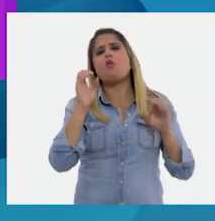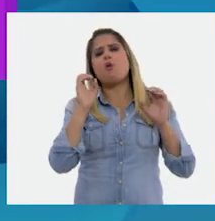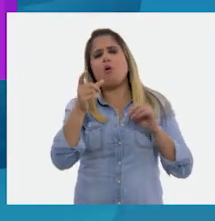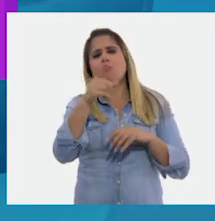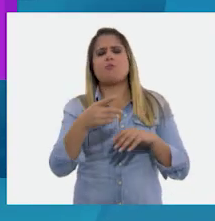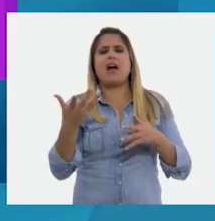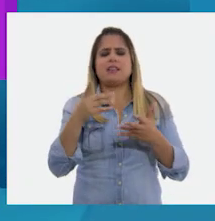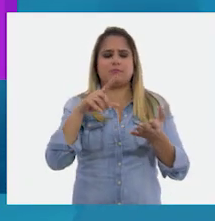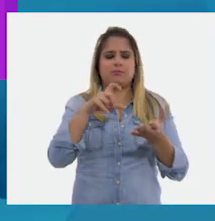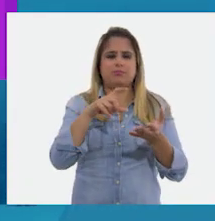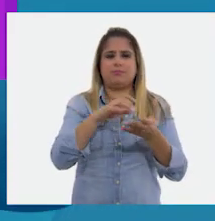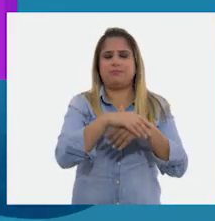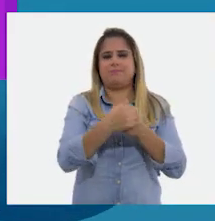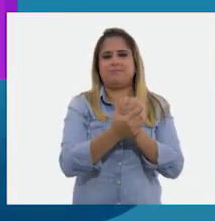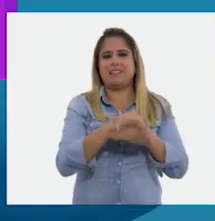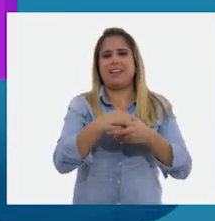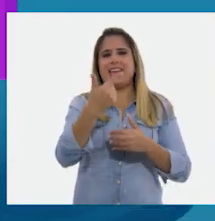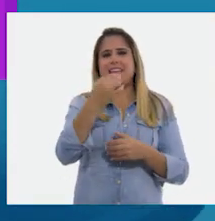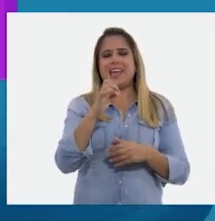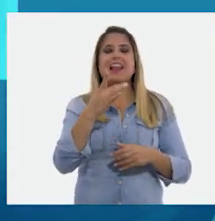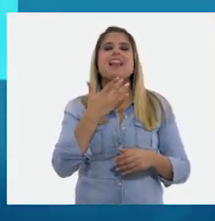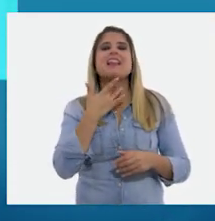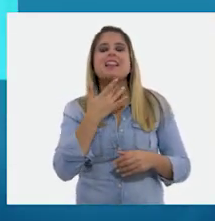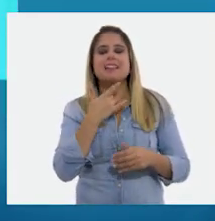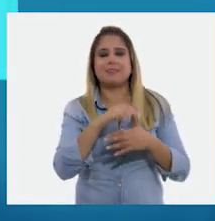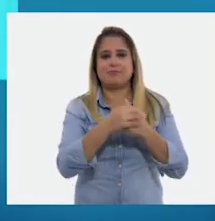aplica desinfectante a base de agua y alcohol.